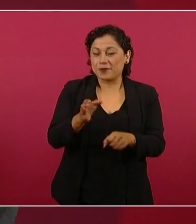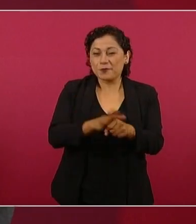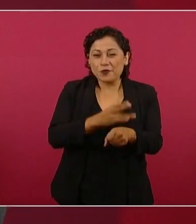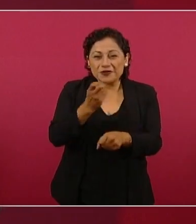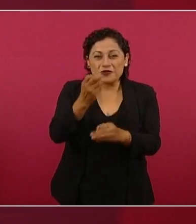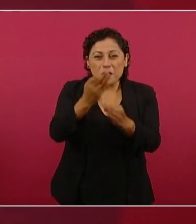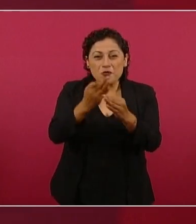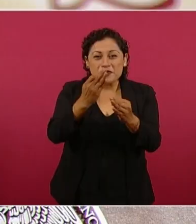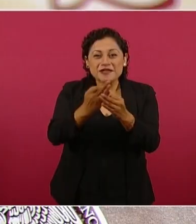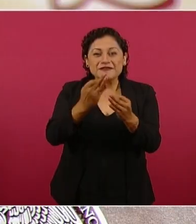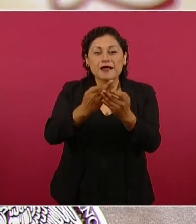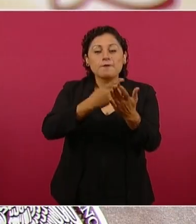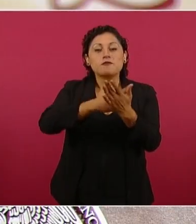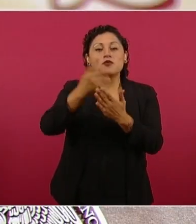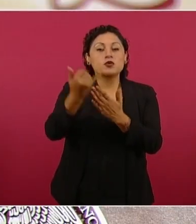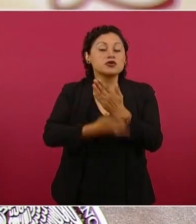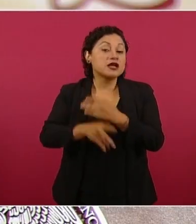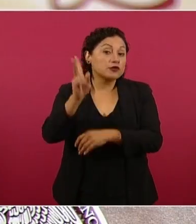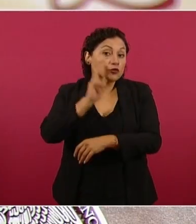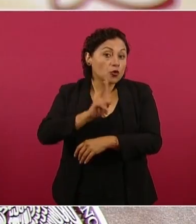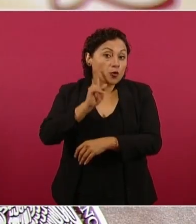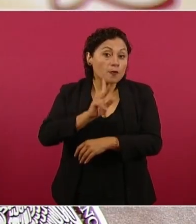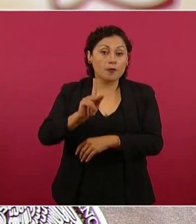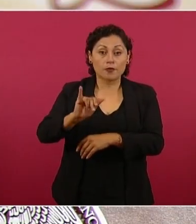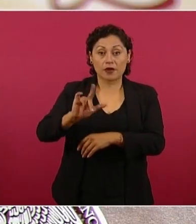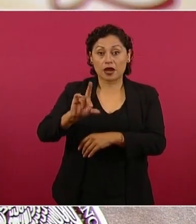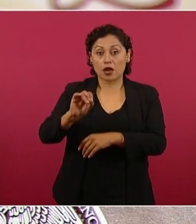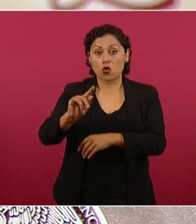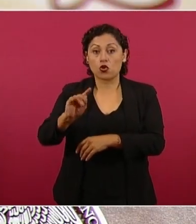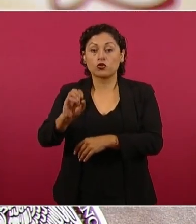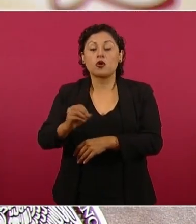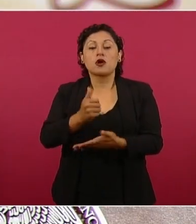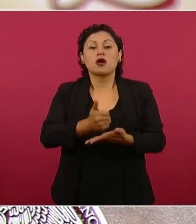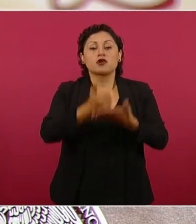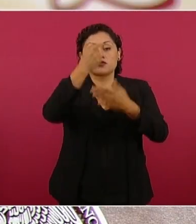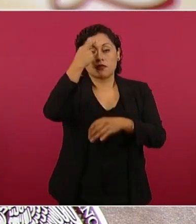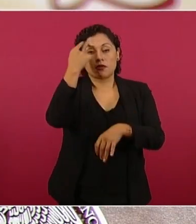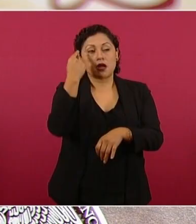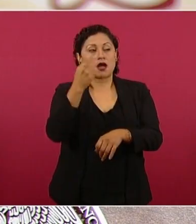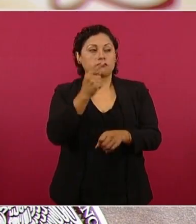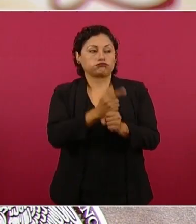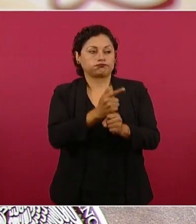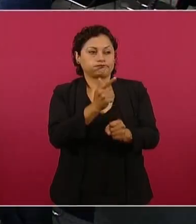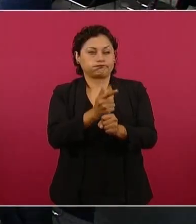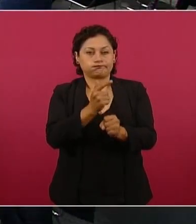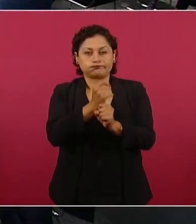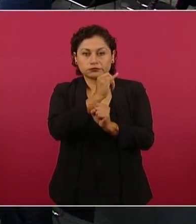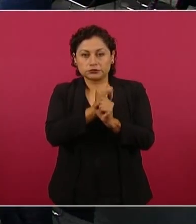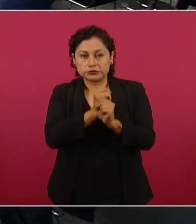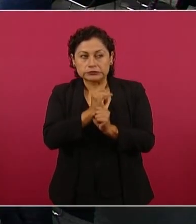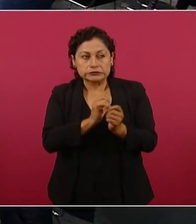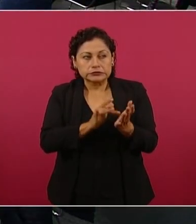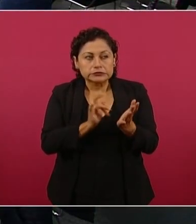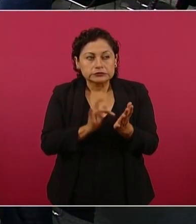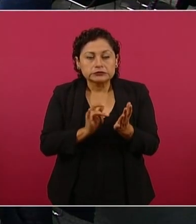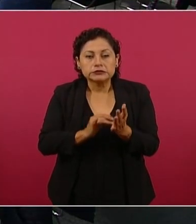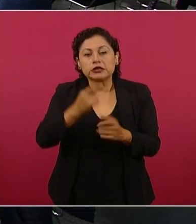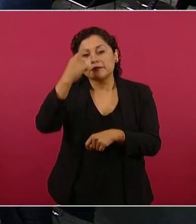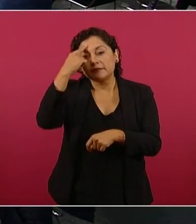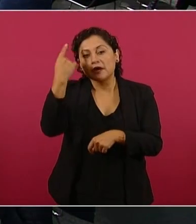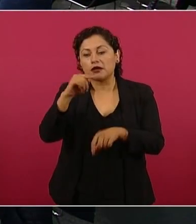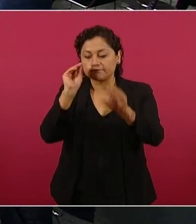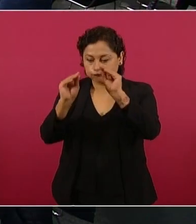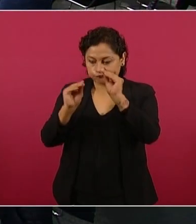digamos que romper esas barreras para el aseguramiento de independientes, considerando que los trabajadores que están en Estados Unidos, muchos de ellos pues trabajan